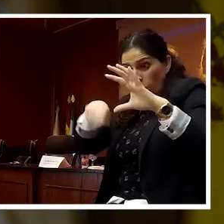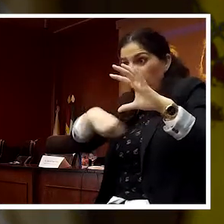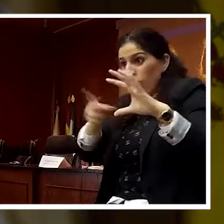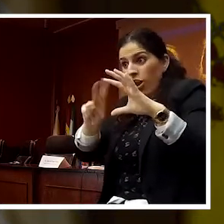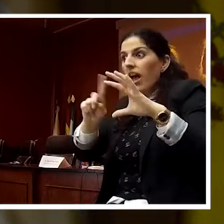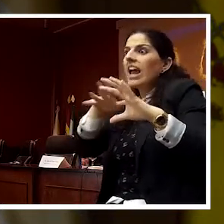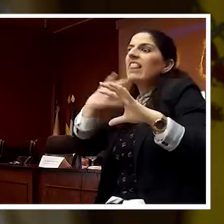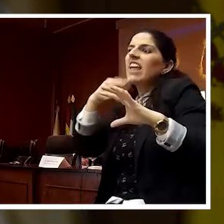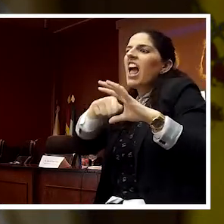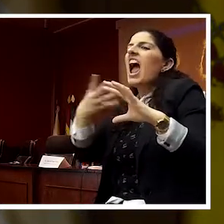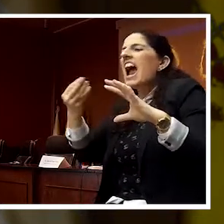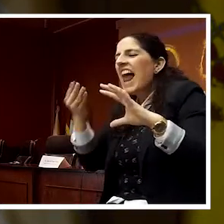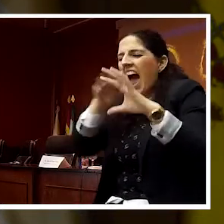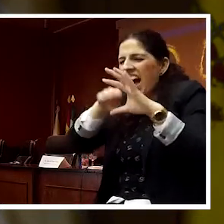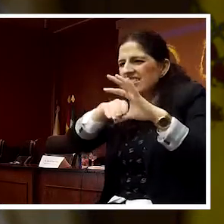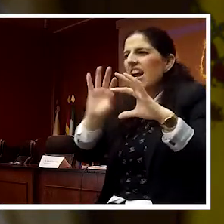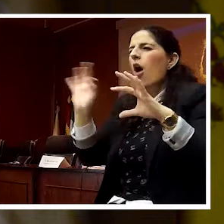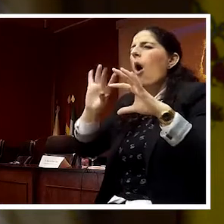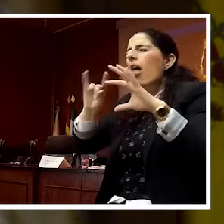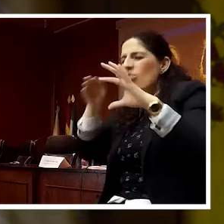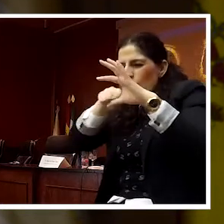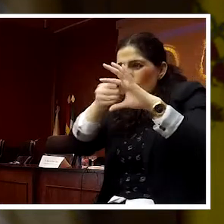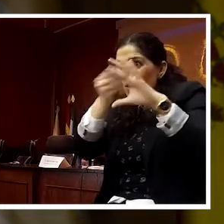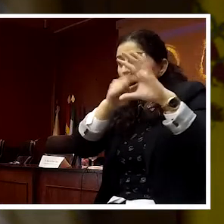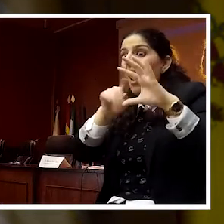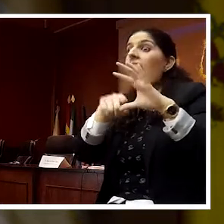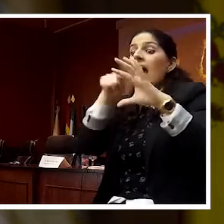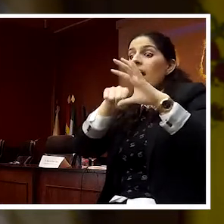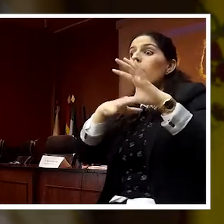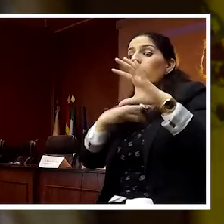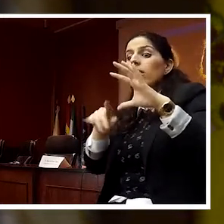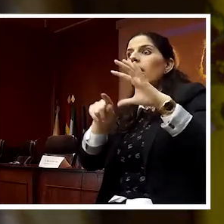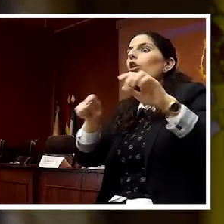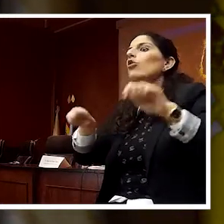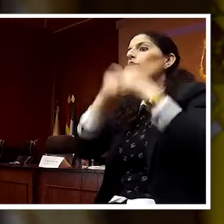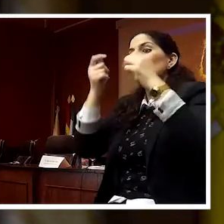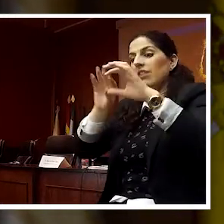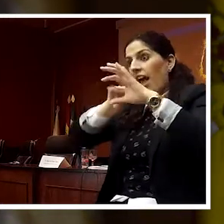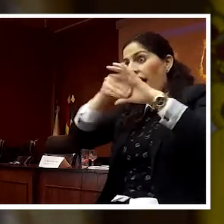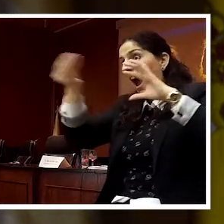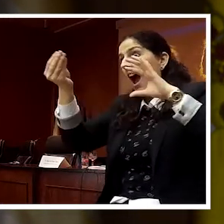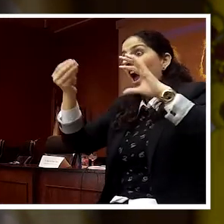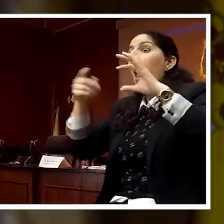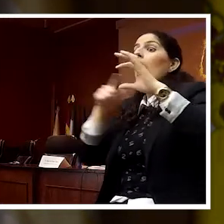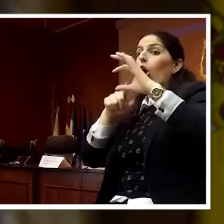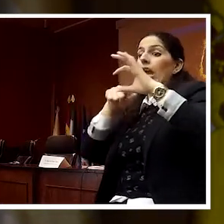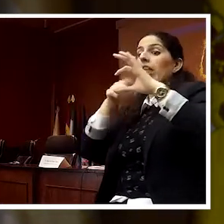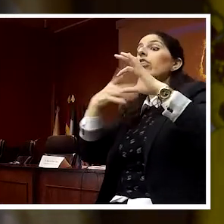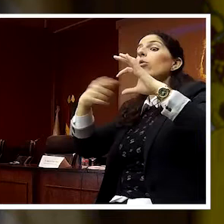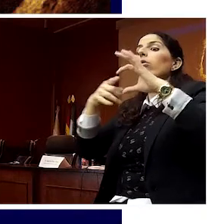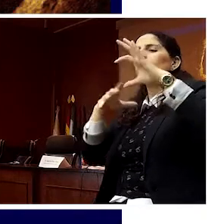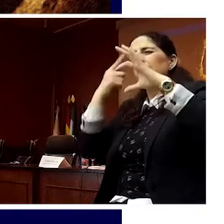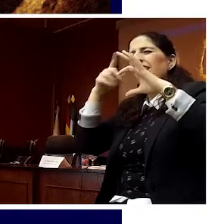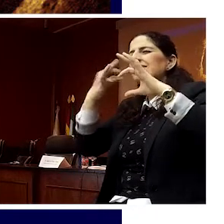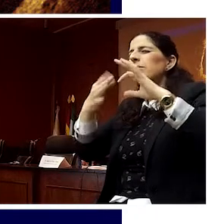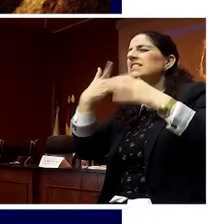además, como se representa en la imagen de abajo, pues ese adelgazamiento de la pared que